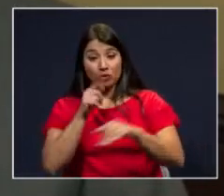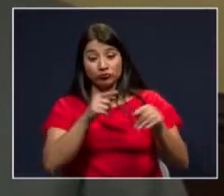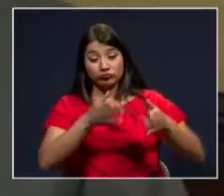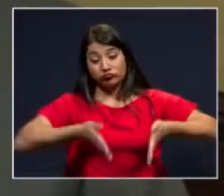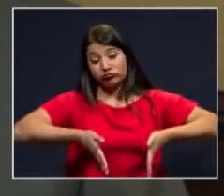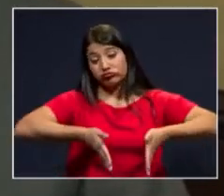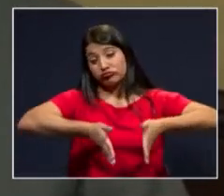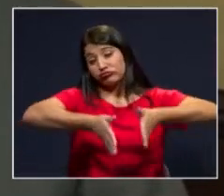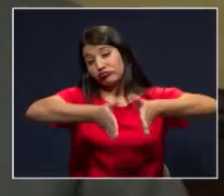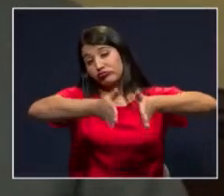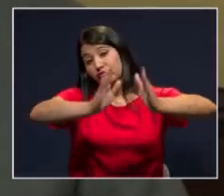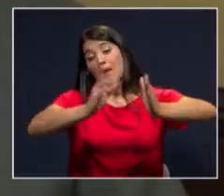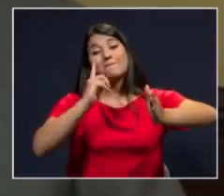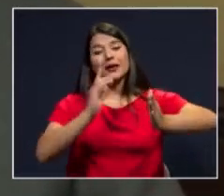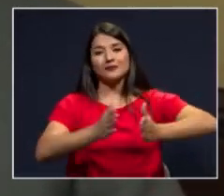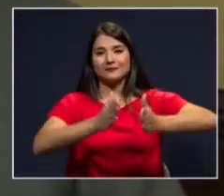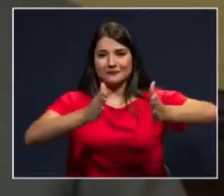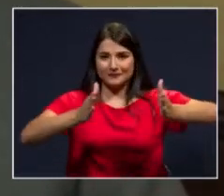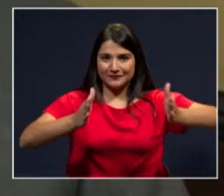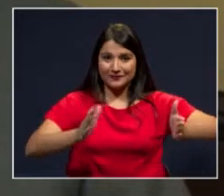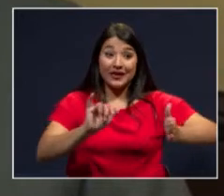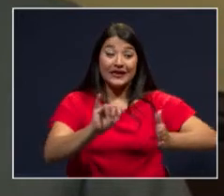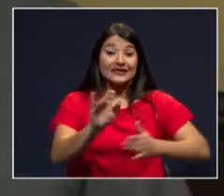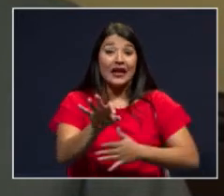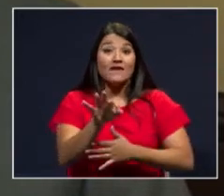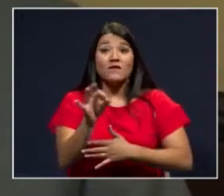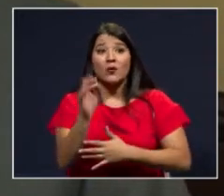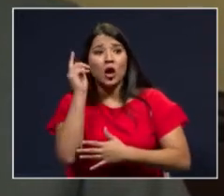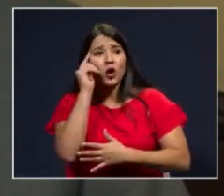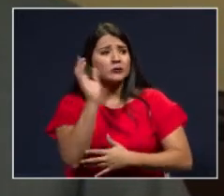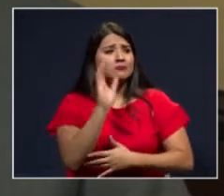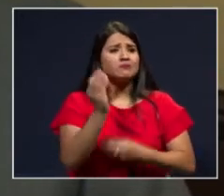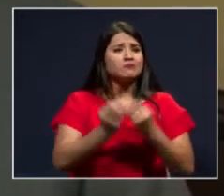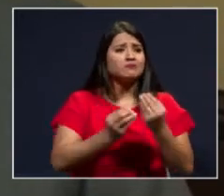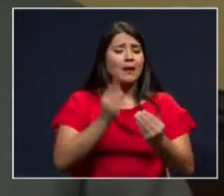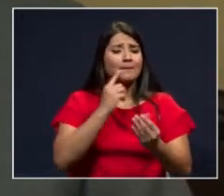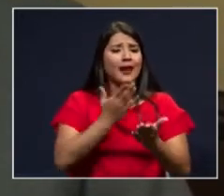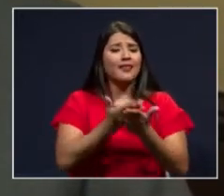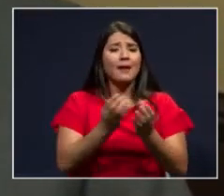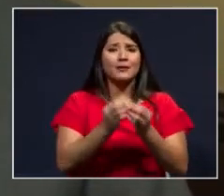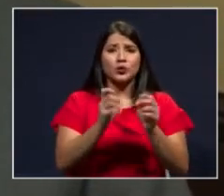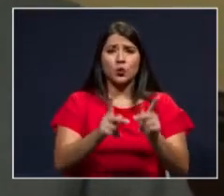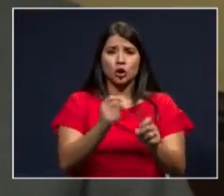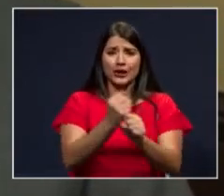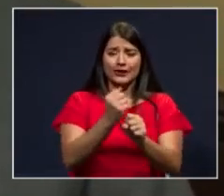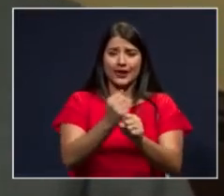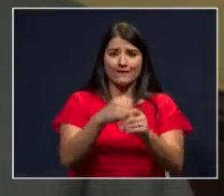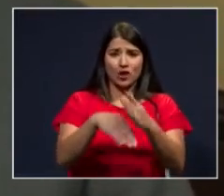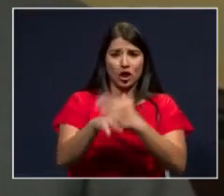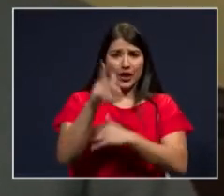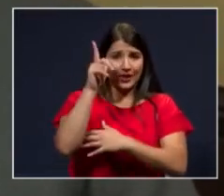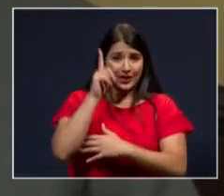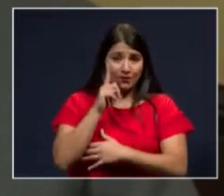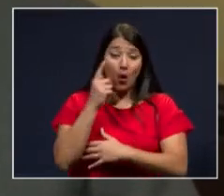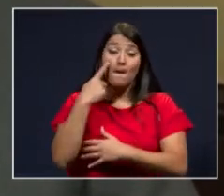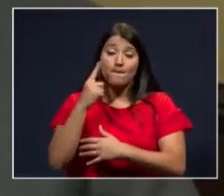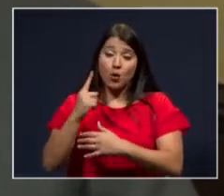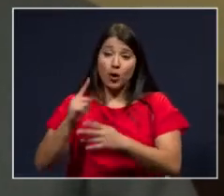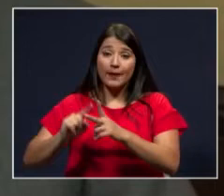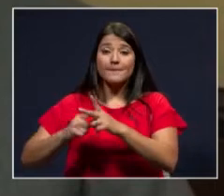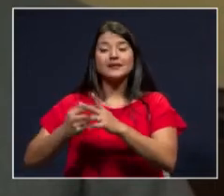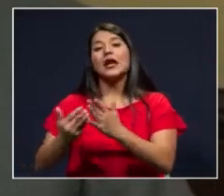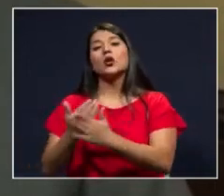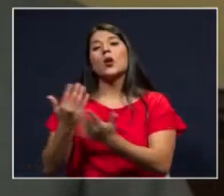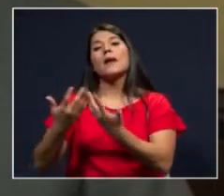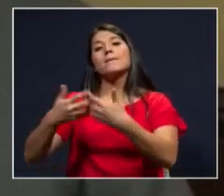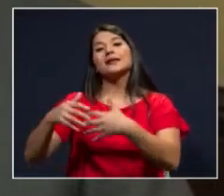que el gobierno de la República está buscando para mitigar el problema que genera la entrada en operación de la empresa